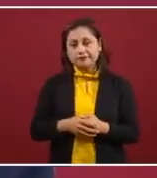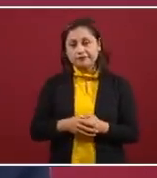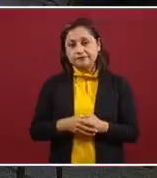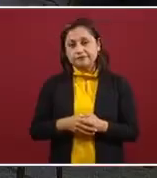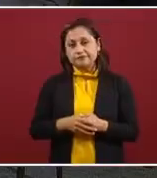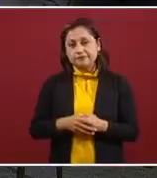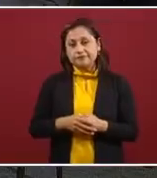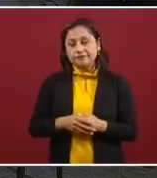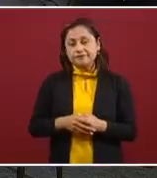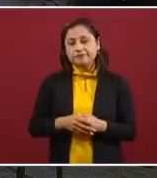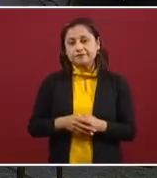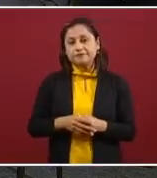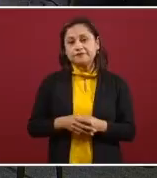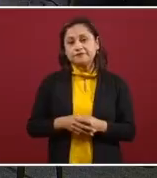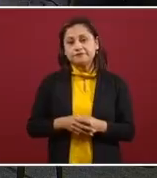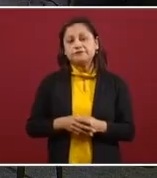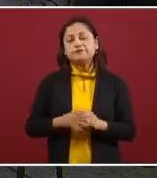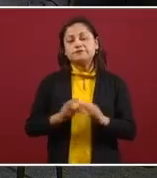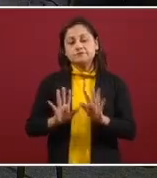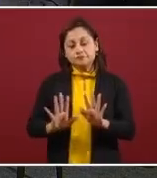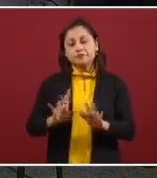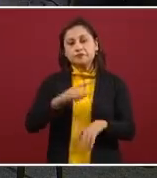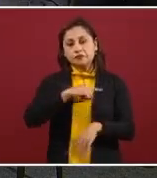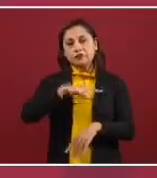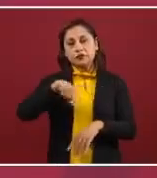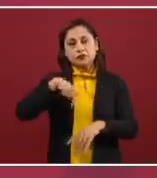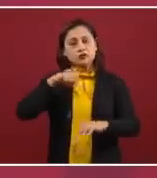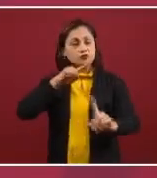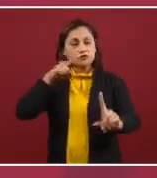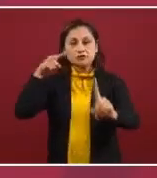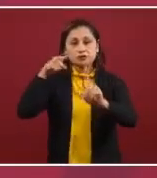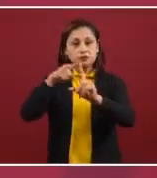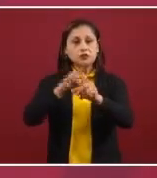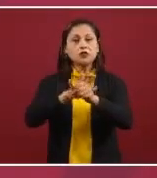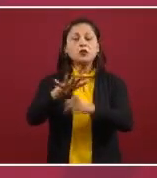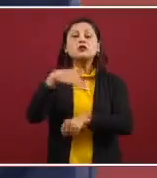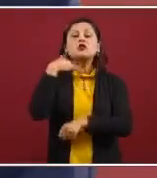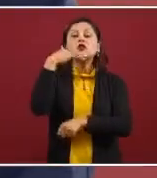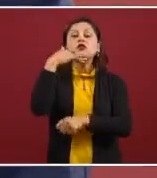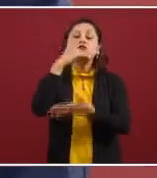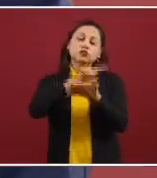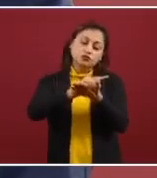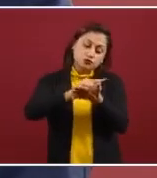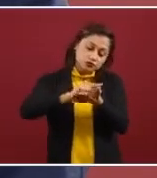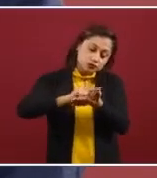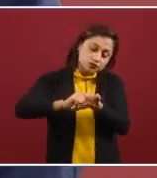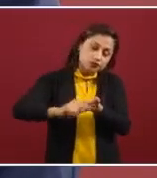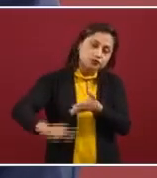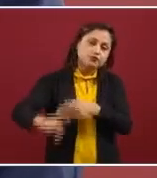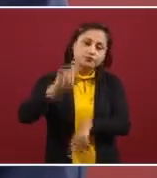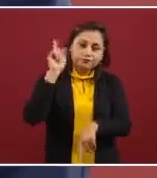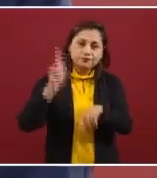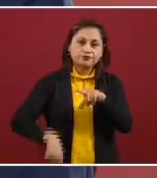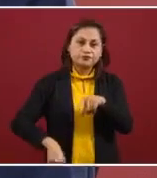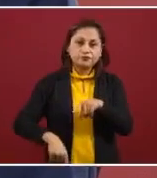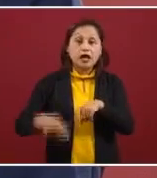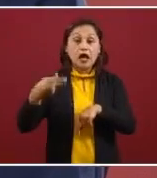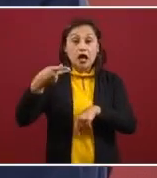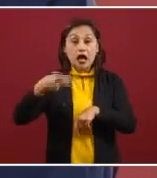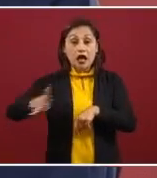Queremos que se acabe la corrupción y hacerlo por la vía legal,